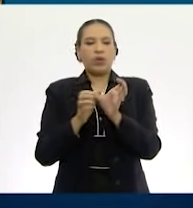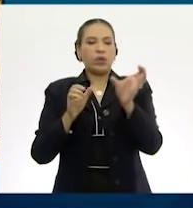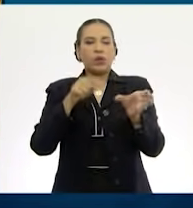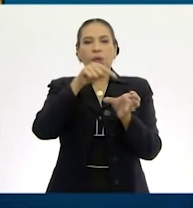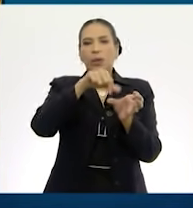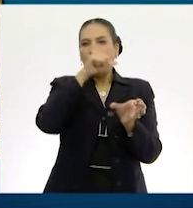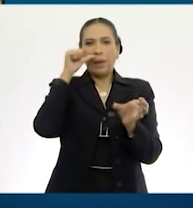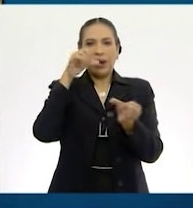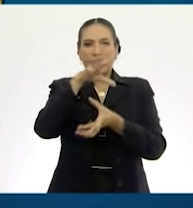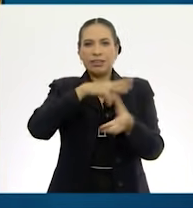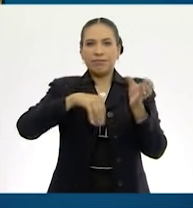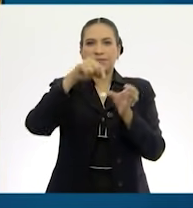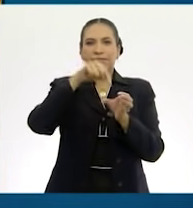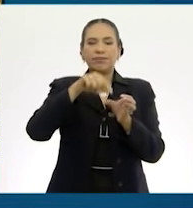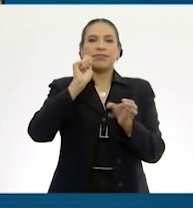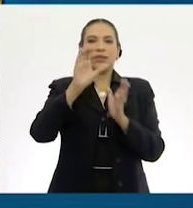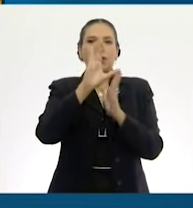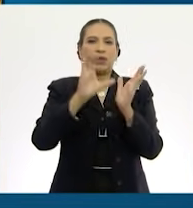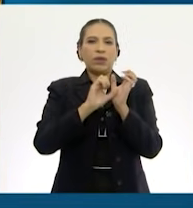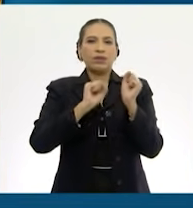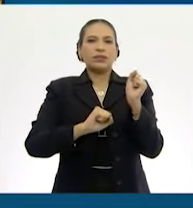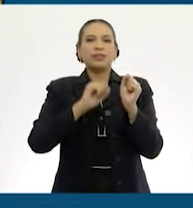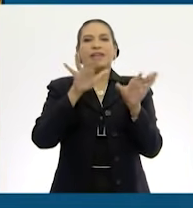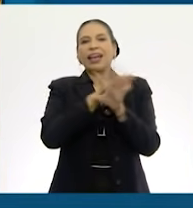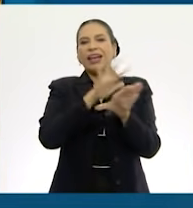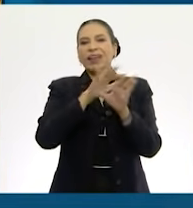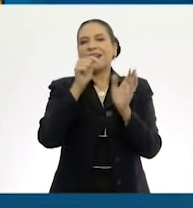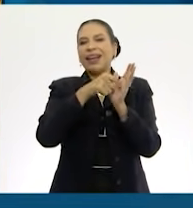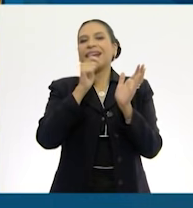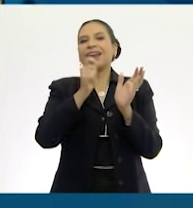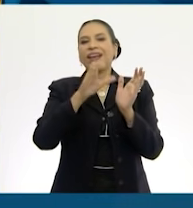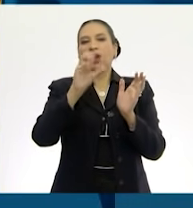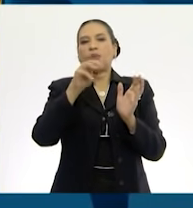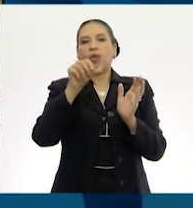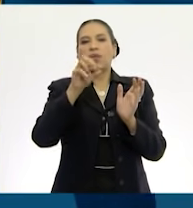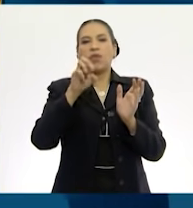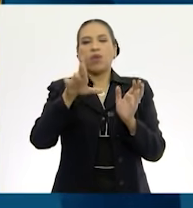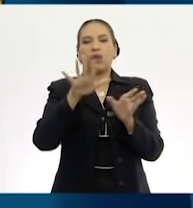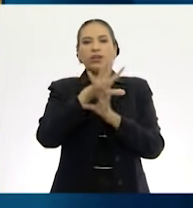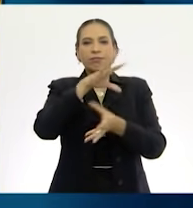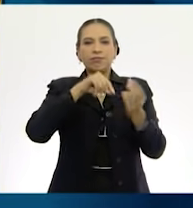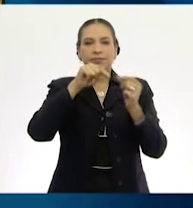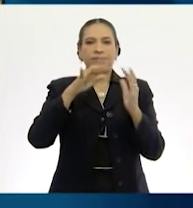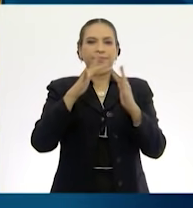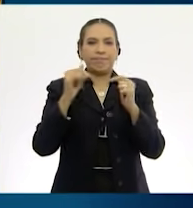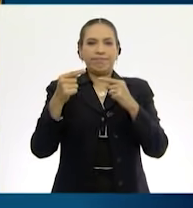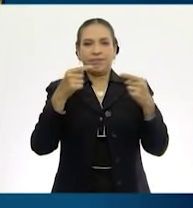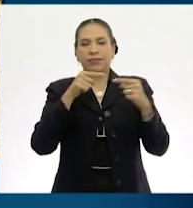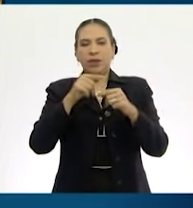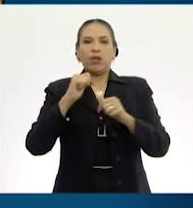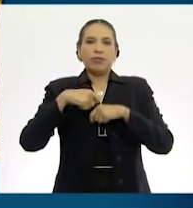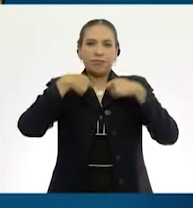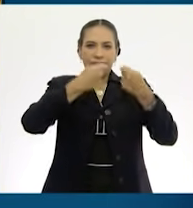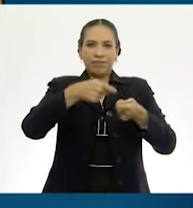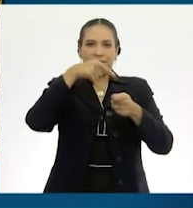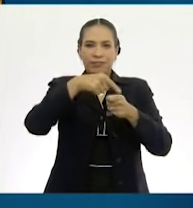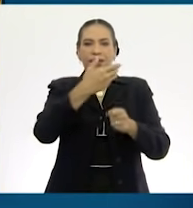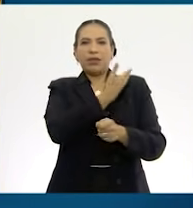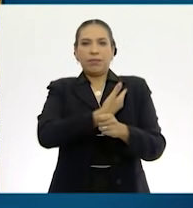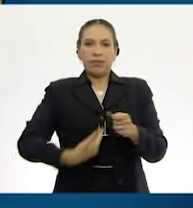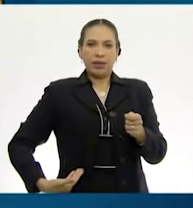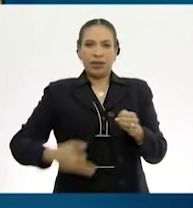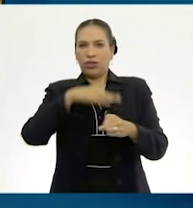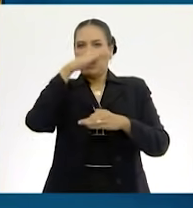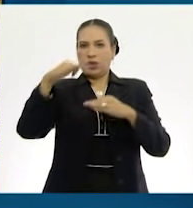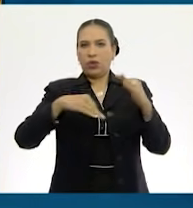Juárez sustituye constitucionalmente a Montfort y empieza su particular errancia, cargando con la presidencia de la República por